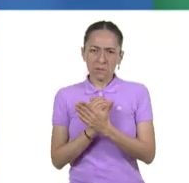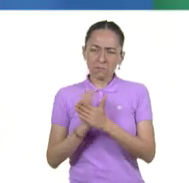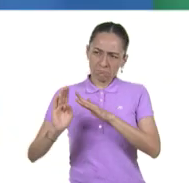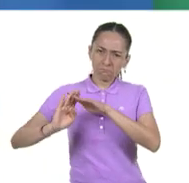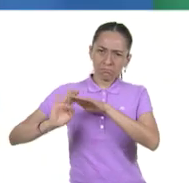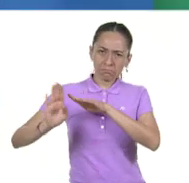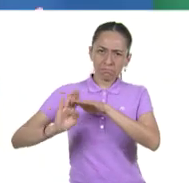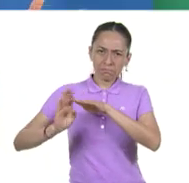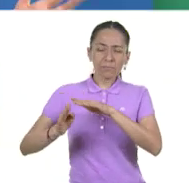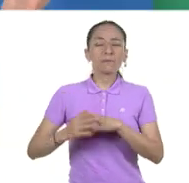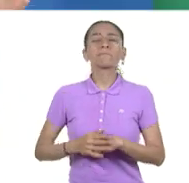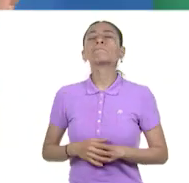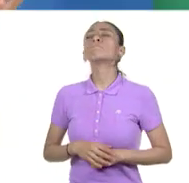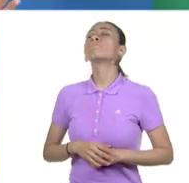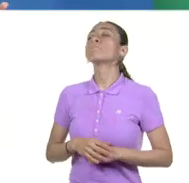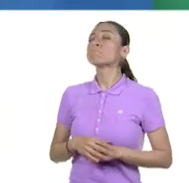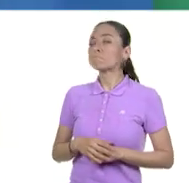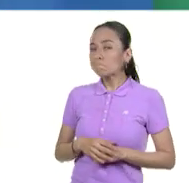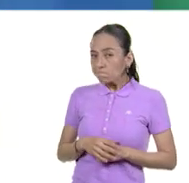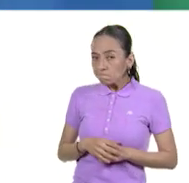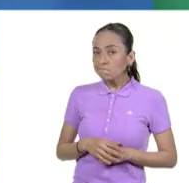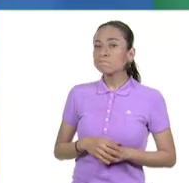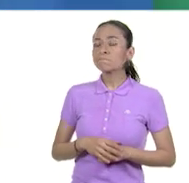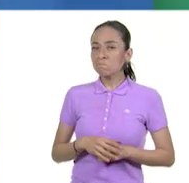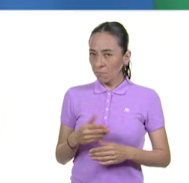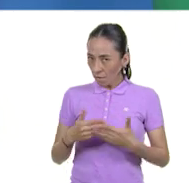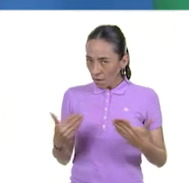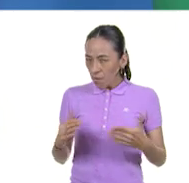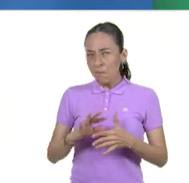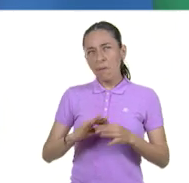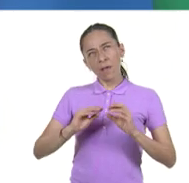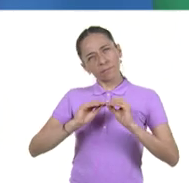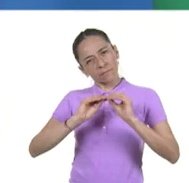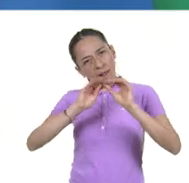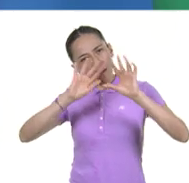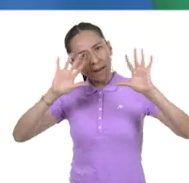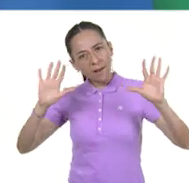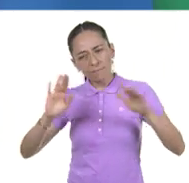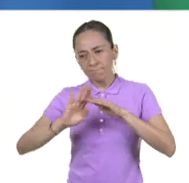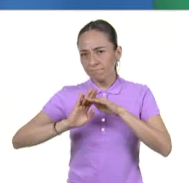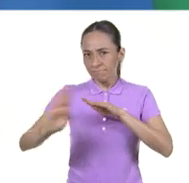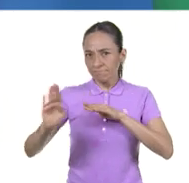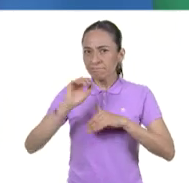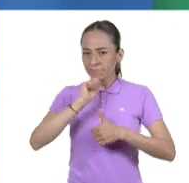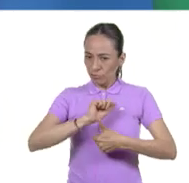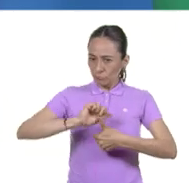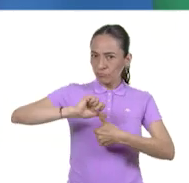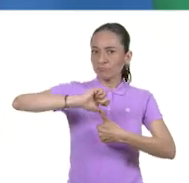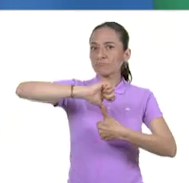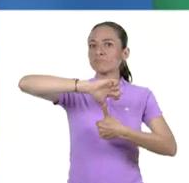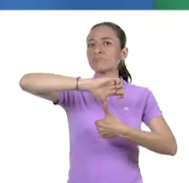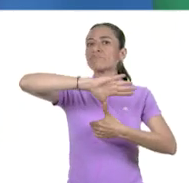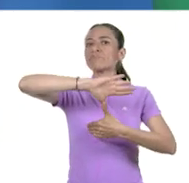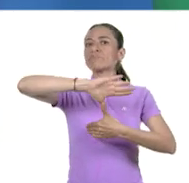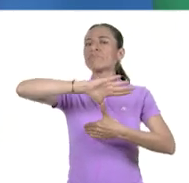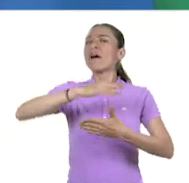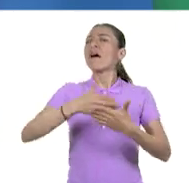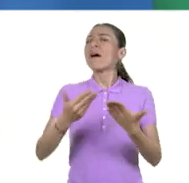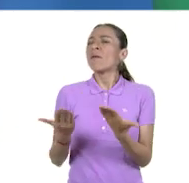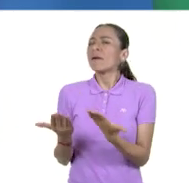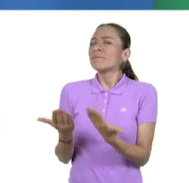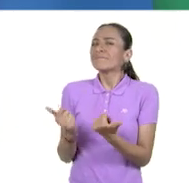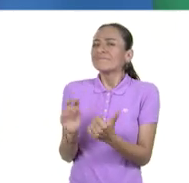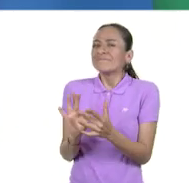Pues después de este ilustrador panorama sobre la migración en el continente americano, ¿por qué no nos platica cómo son los